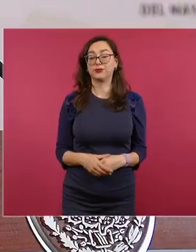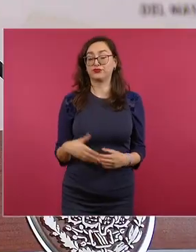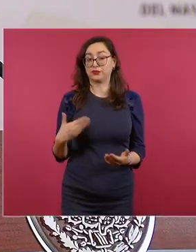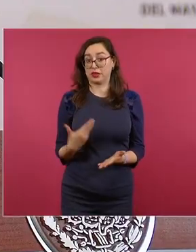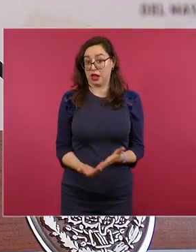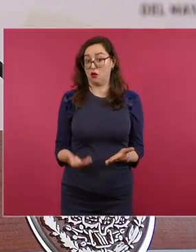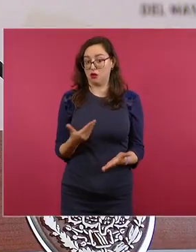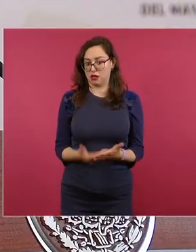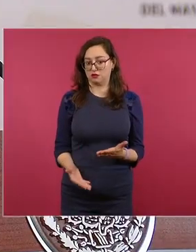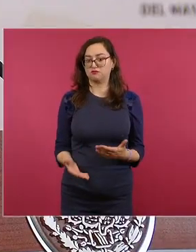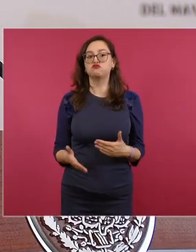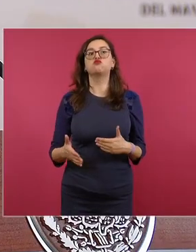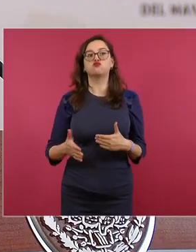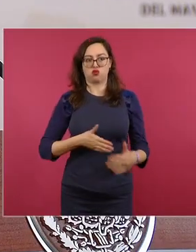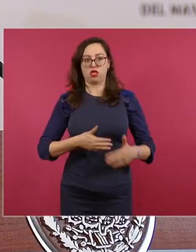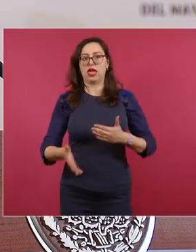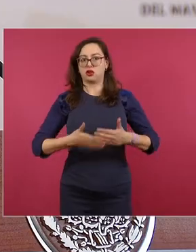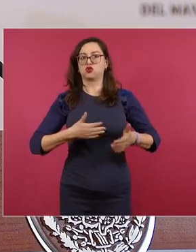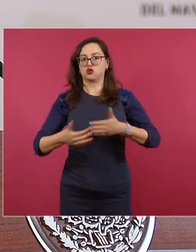sindicatos